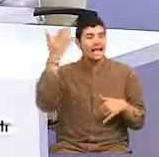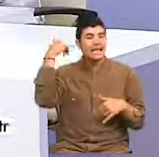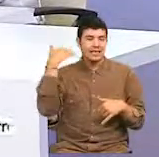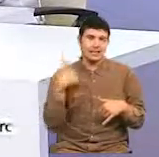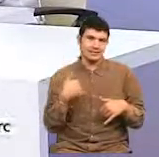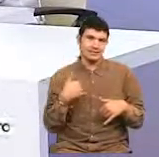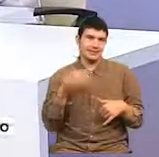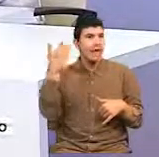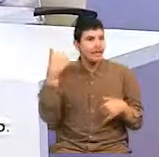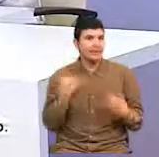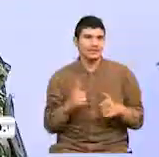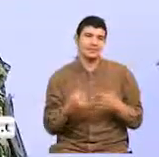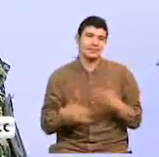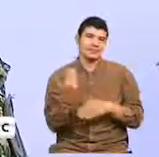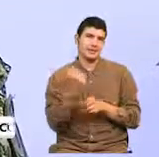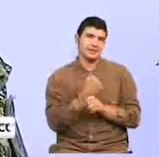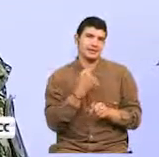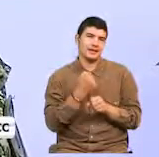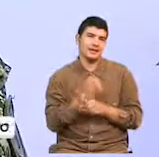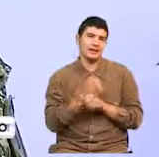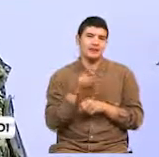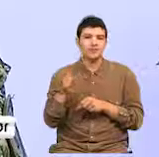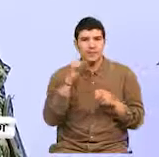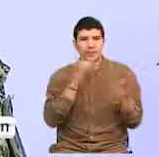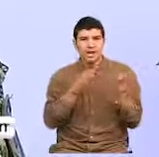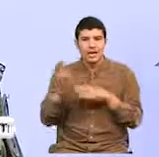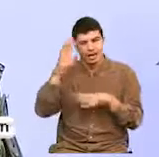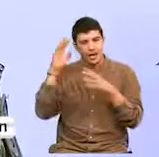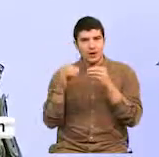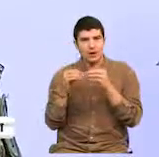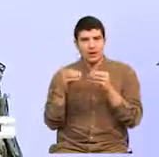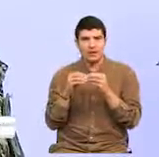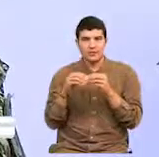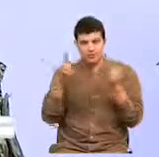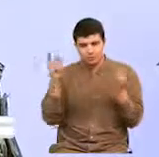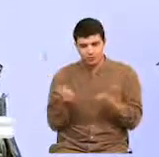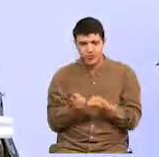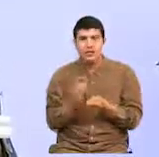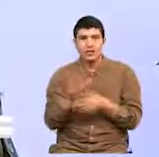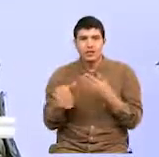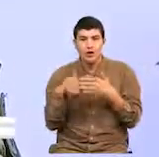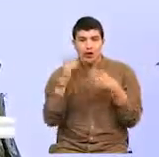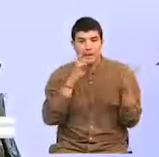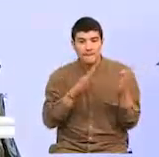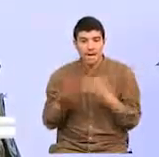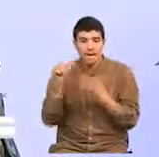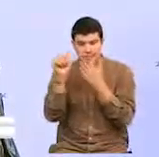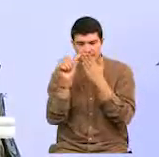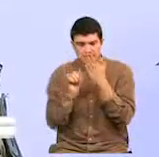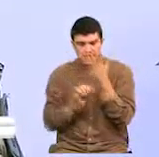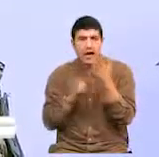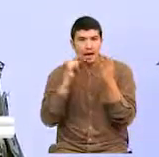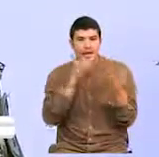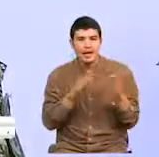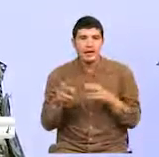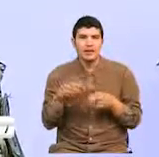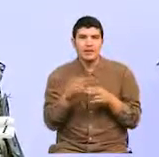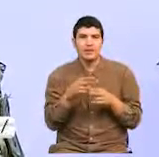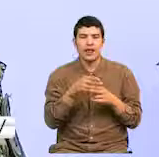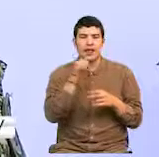Victoria, que es el plan de consolidación del Ejército Nacional. Y dentro de ese plan hay un plan que se llama Fe